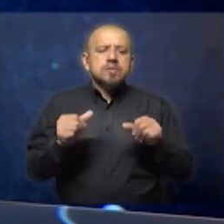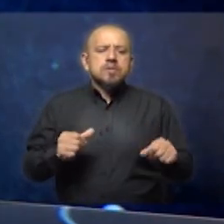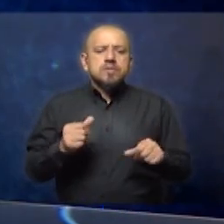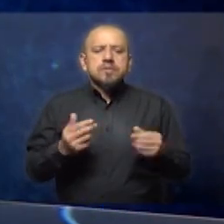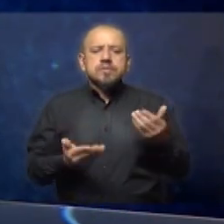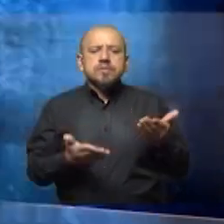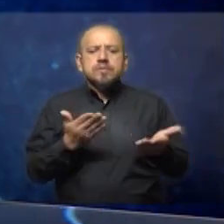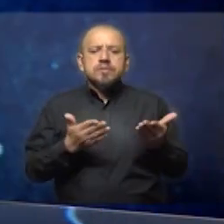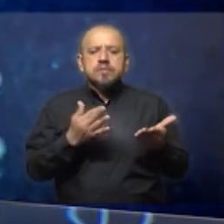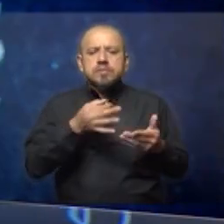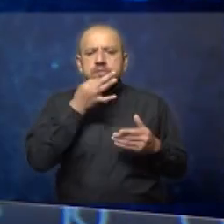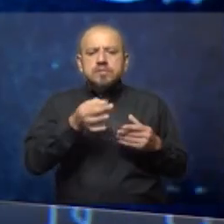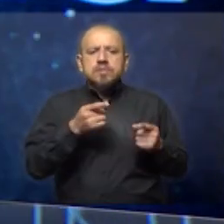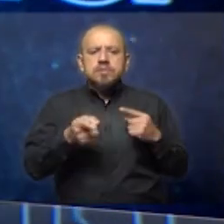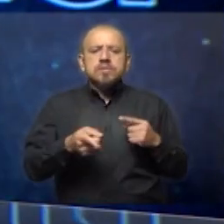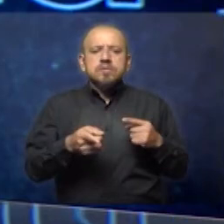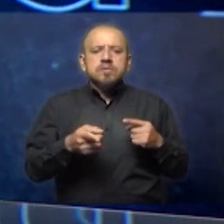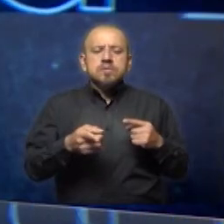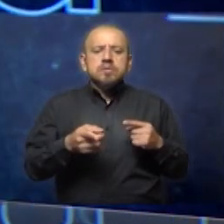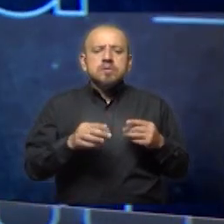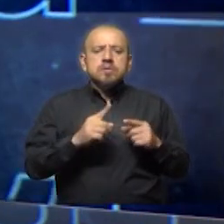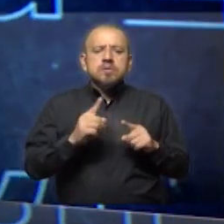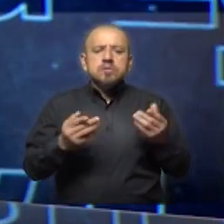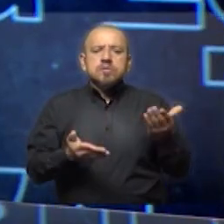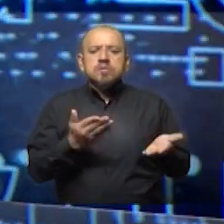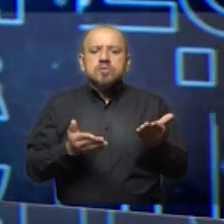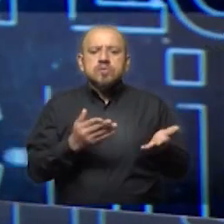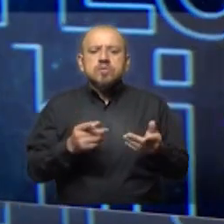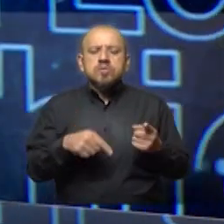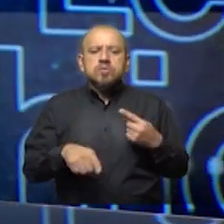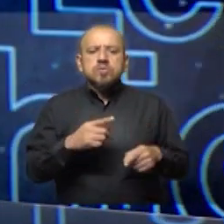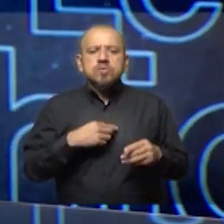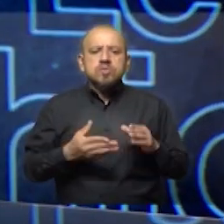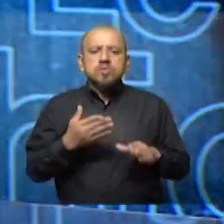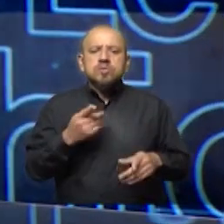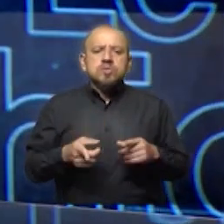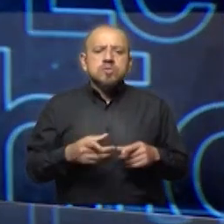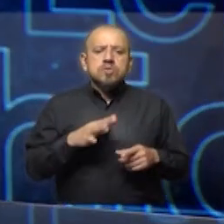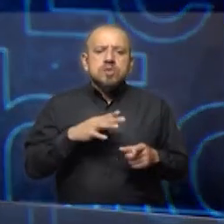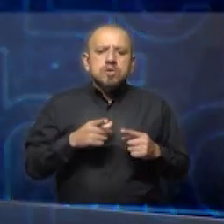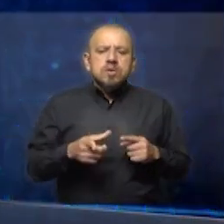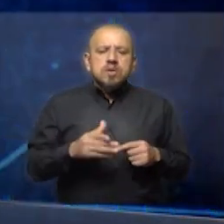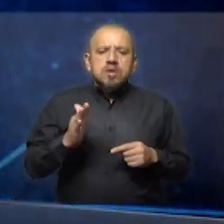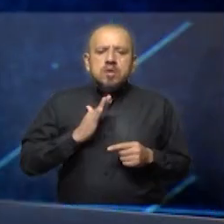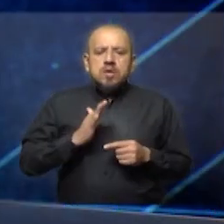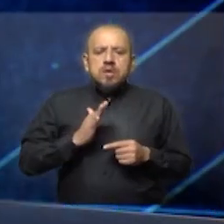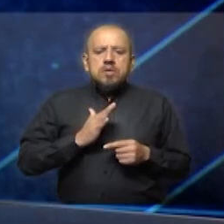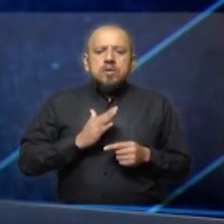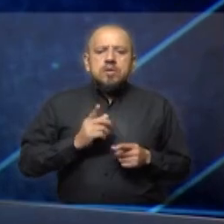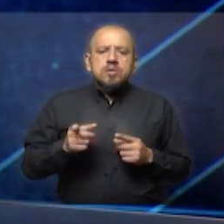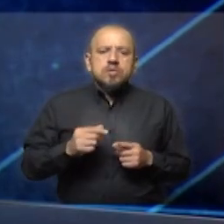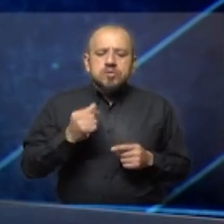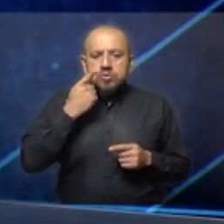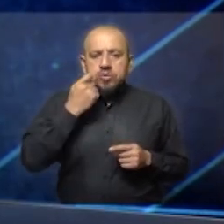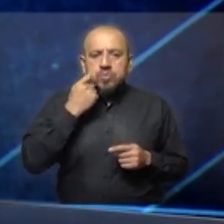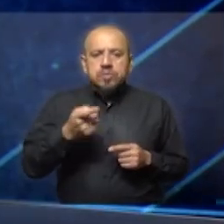Y dice Bueno esta irregularidad sexual se castiga con mucho más rigor estando presente en la mujer que estando presente